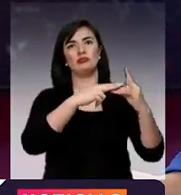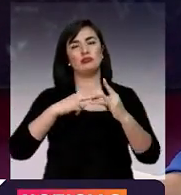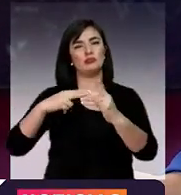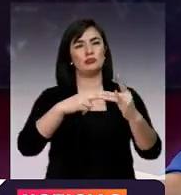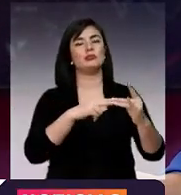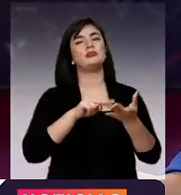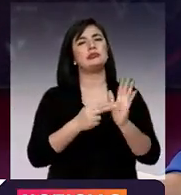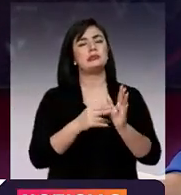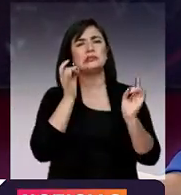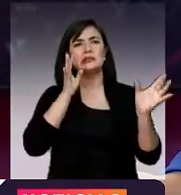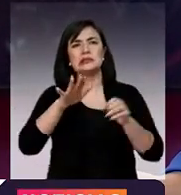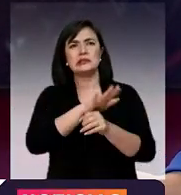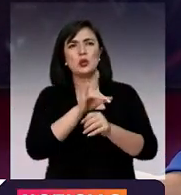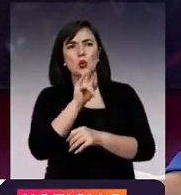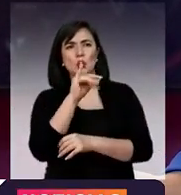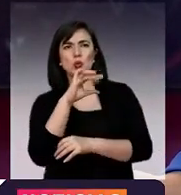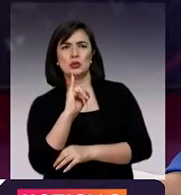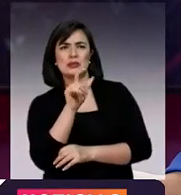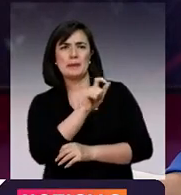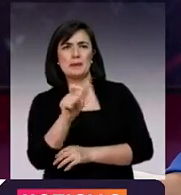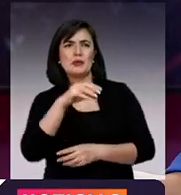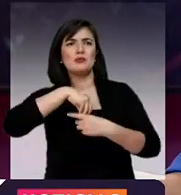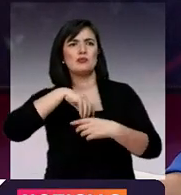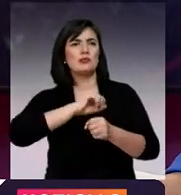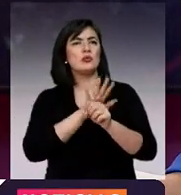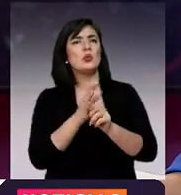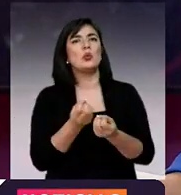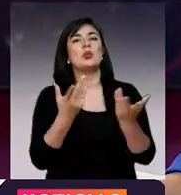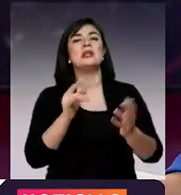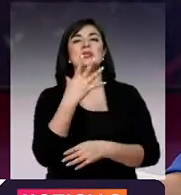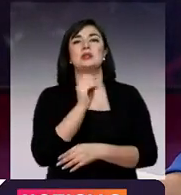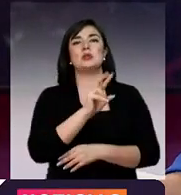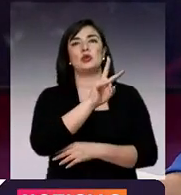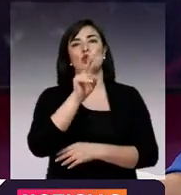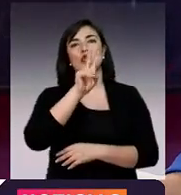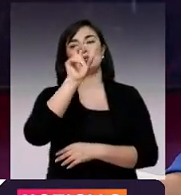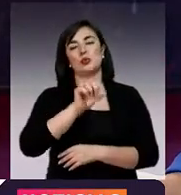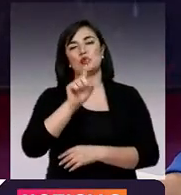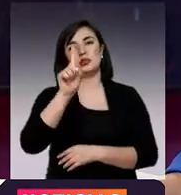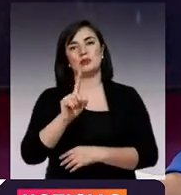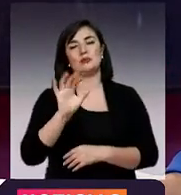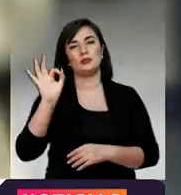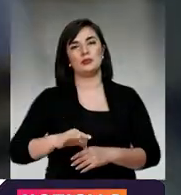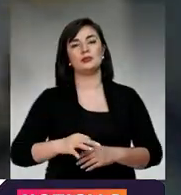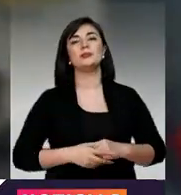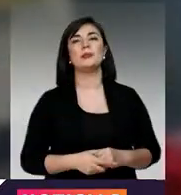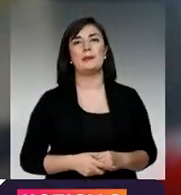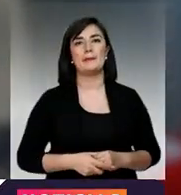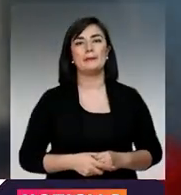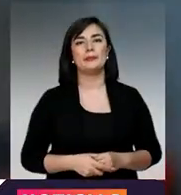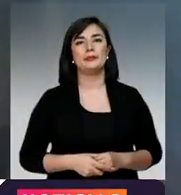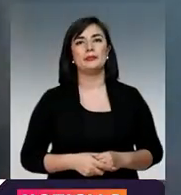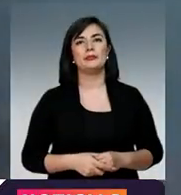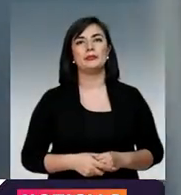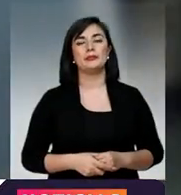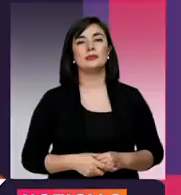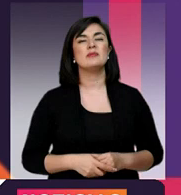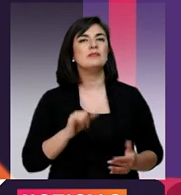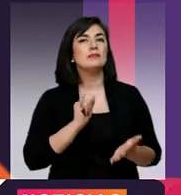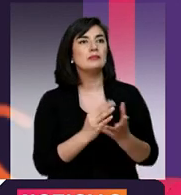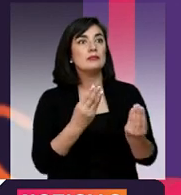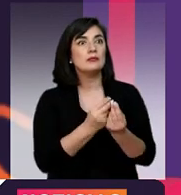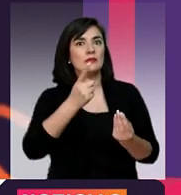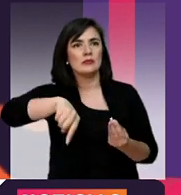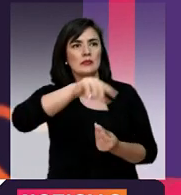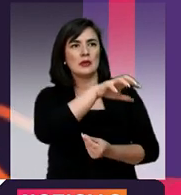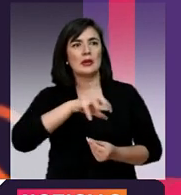cuidado crítico para personas con esta patología se ubica en un 52,1%. Se trata de los centros